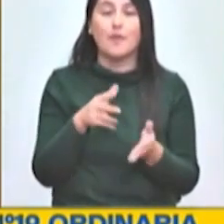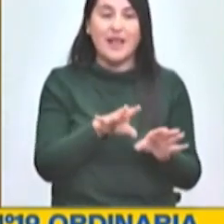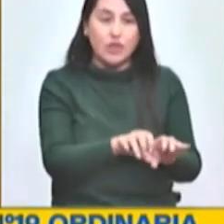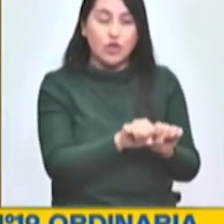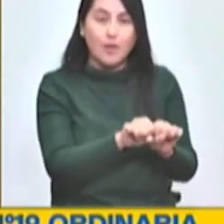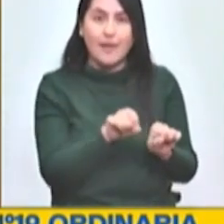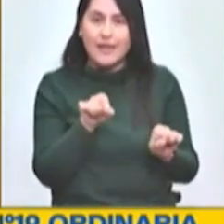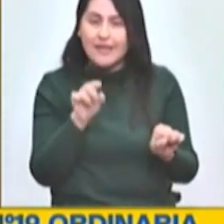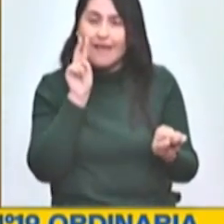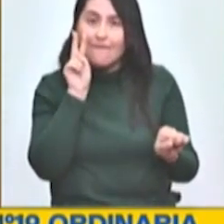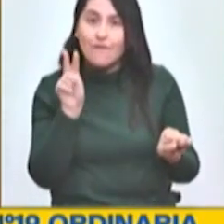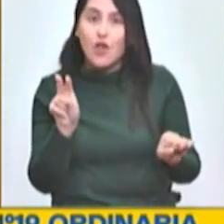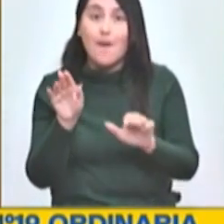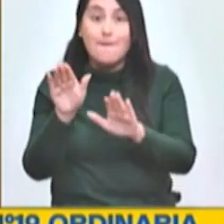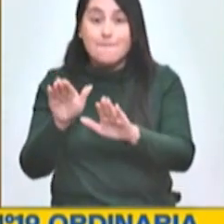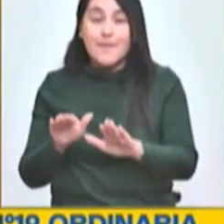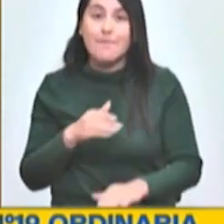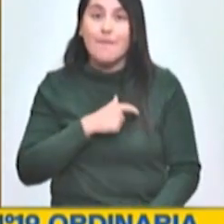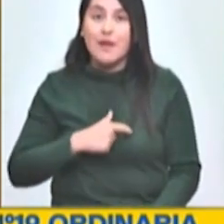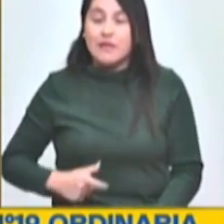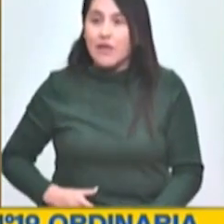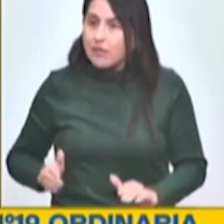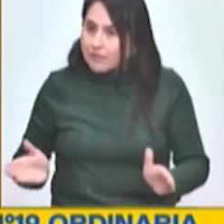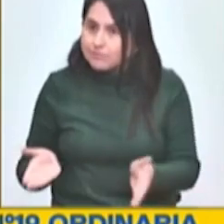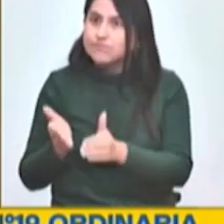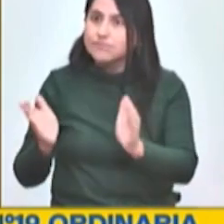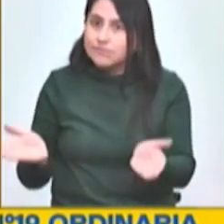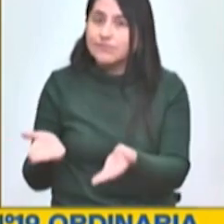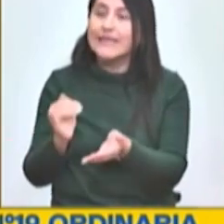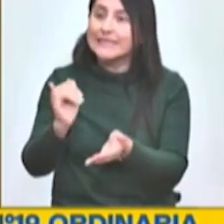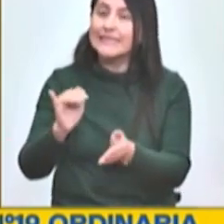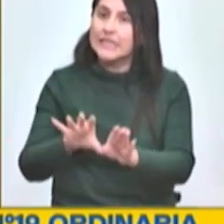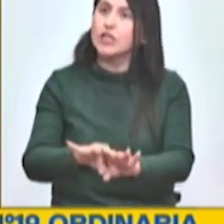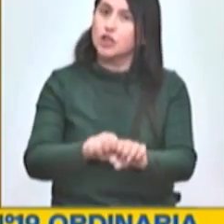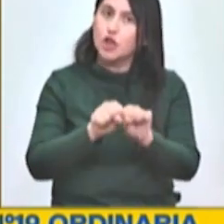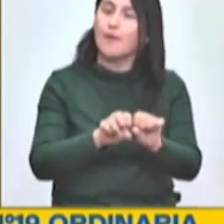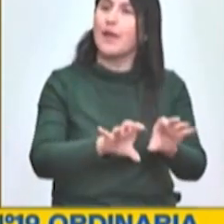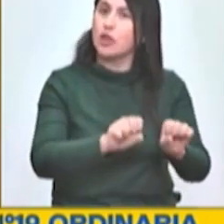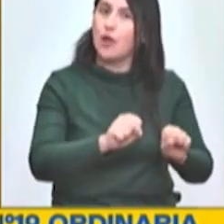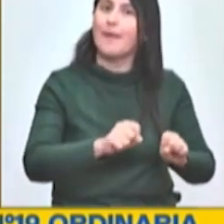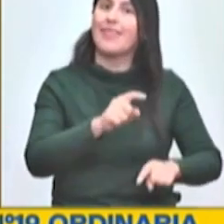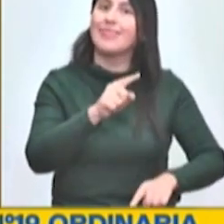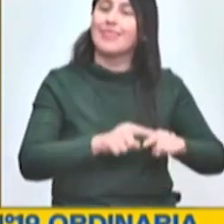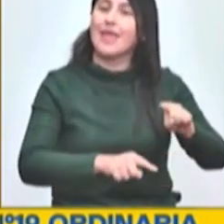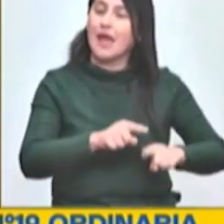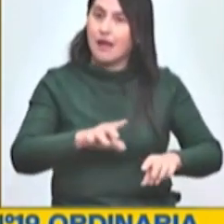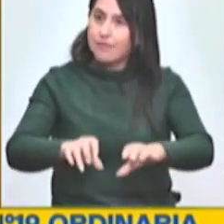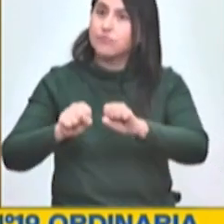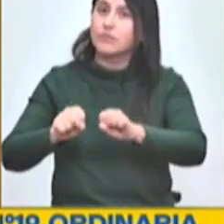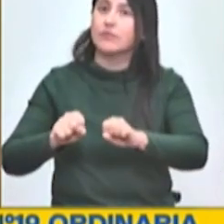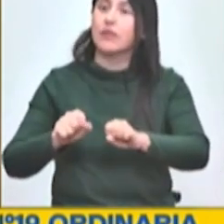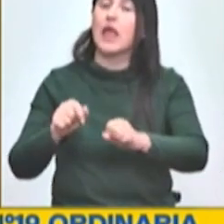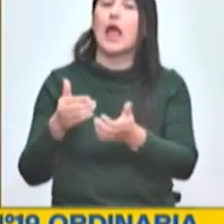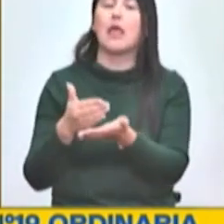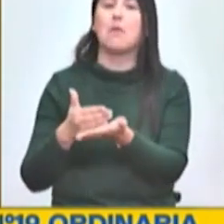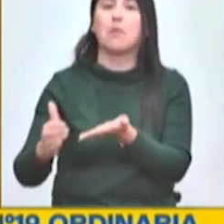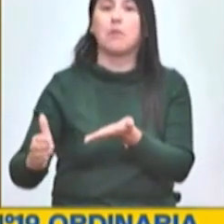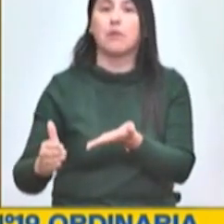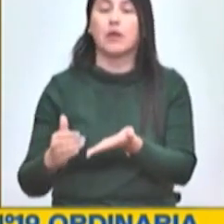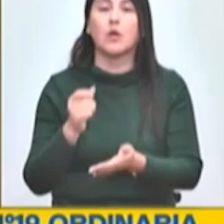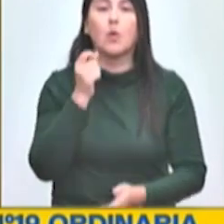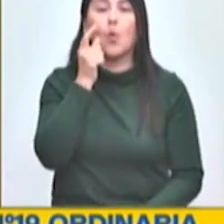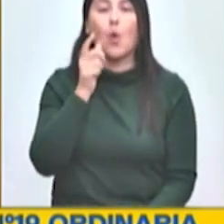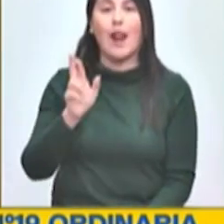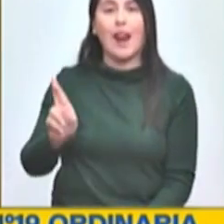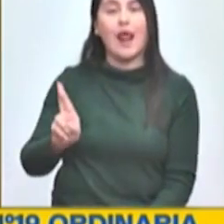al propio presidente incitando a los a la gente que toma al ilegalmente su sitio a que desalojaran y que fue la